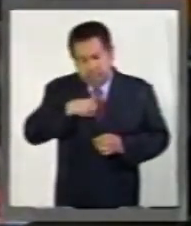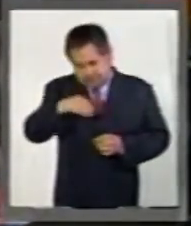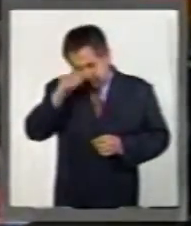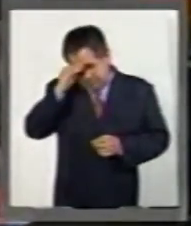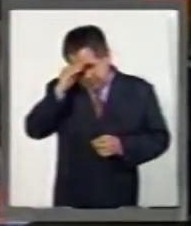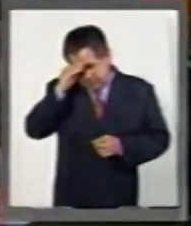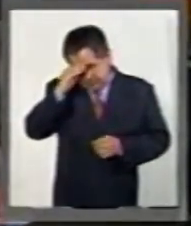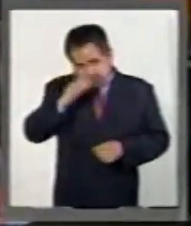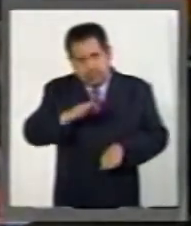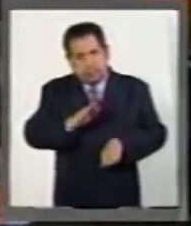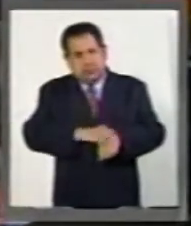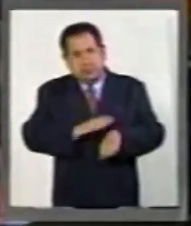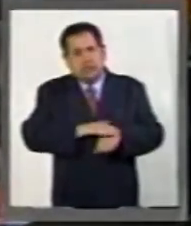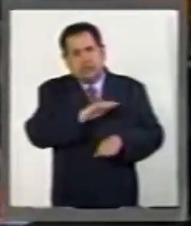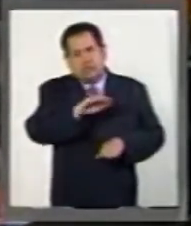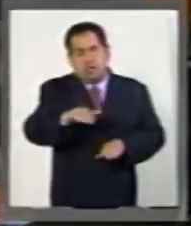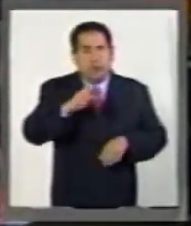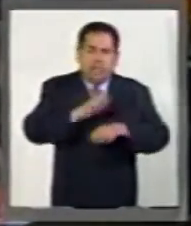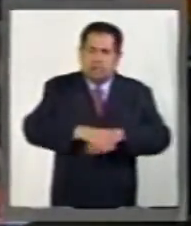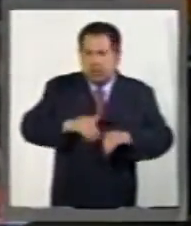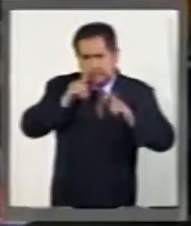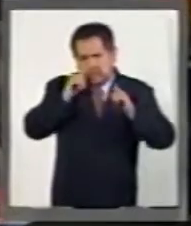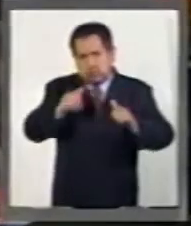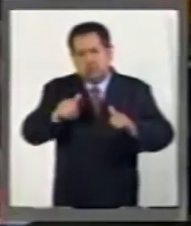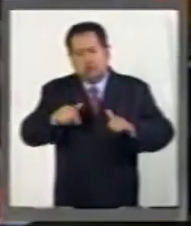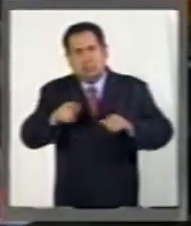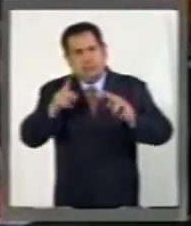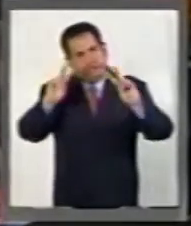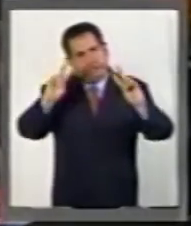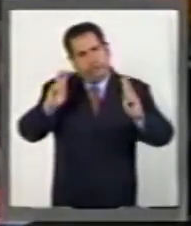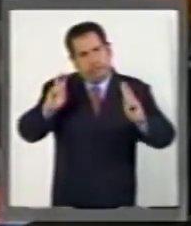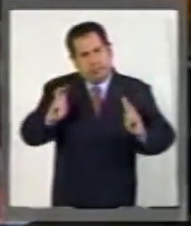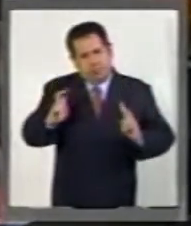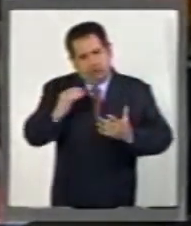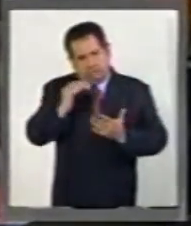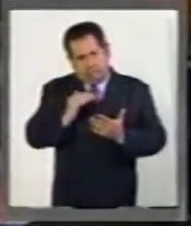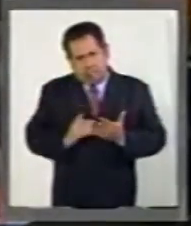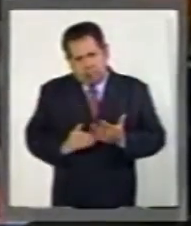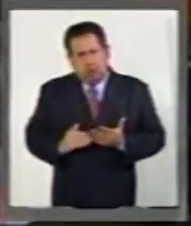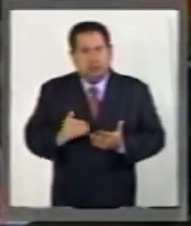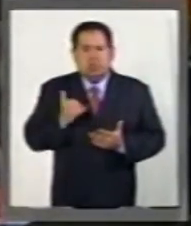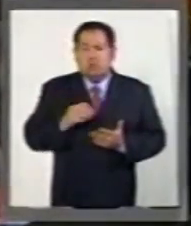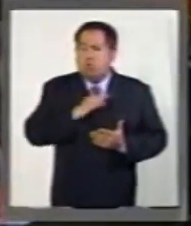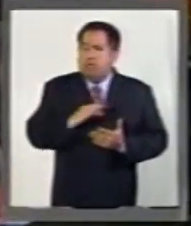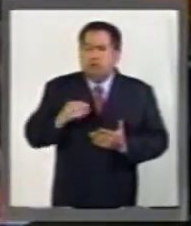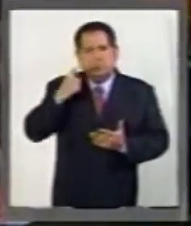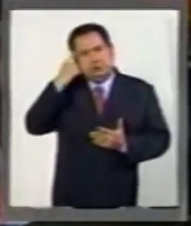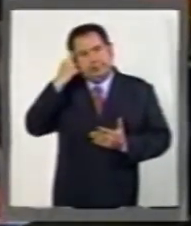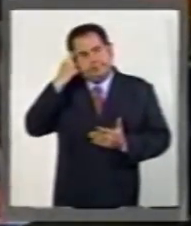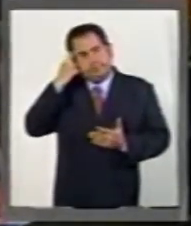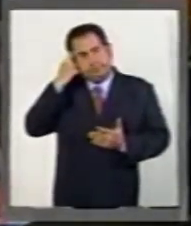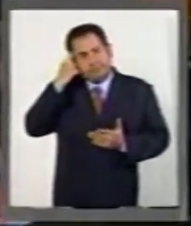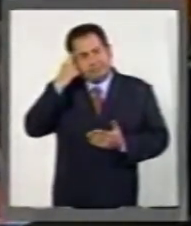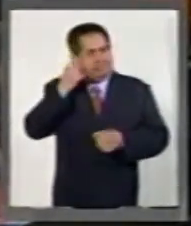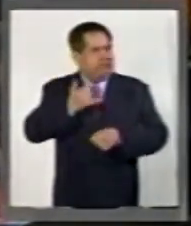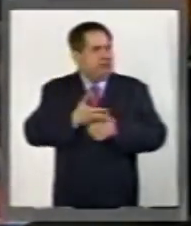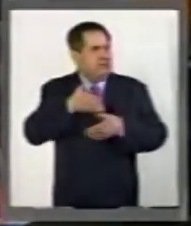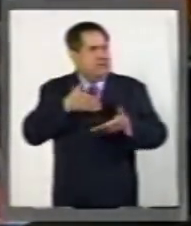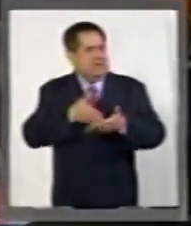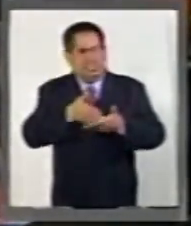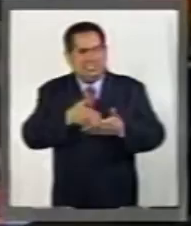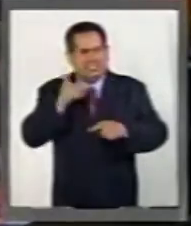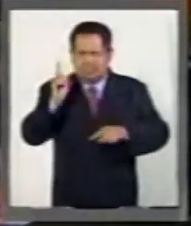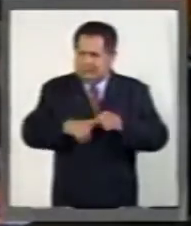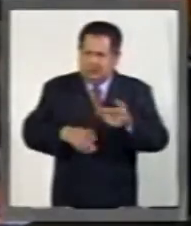un exhorto a poner especial atención en estos temas y podamos derribar las barreras mortales,